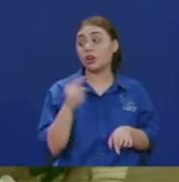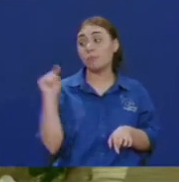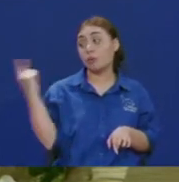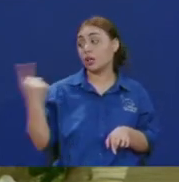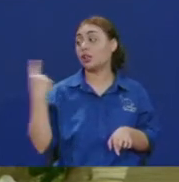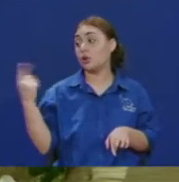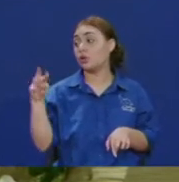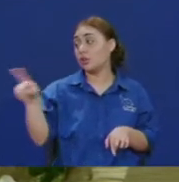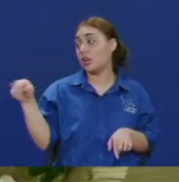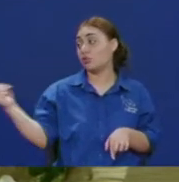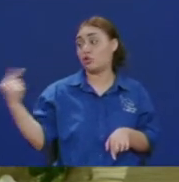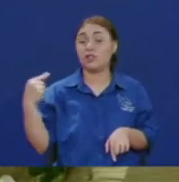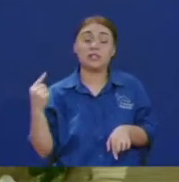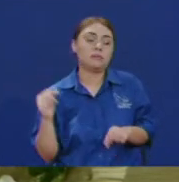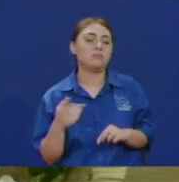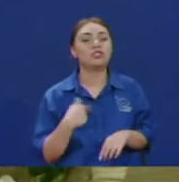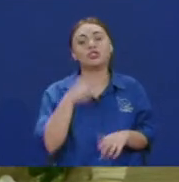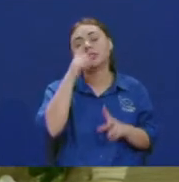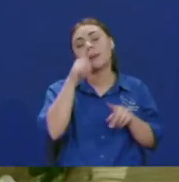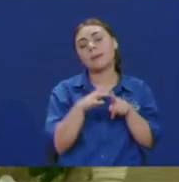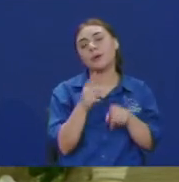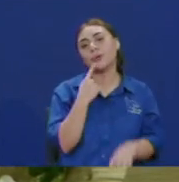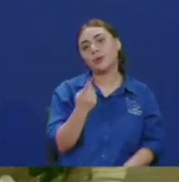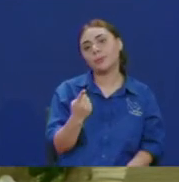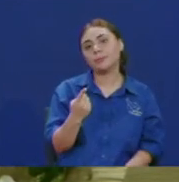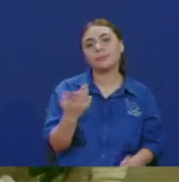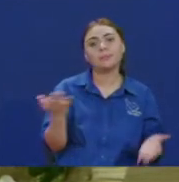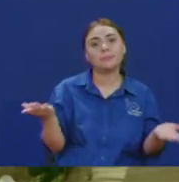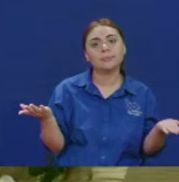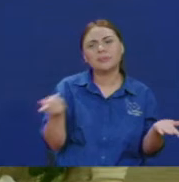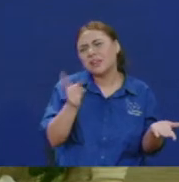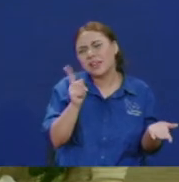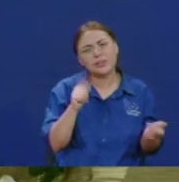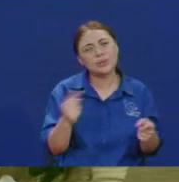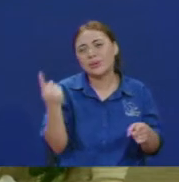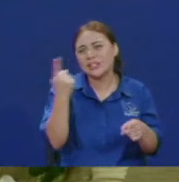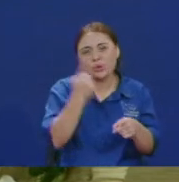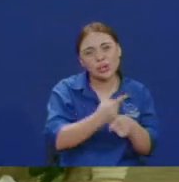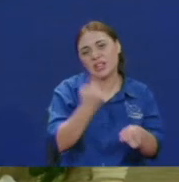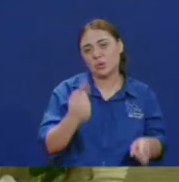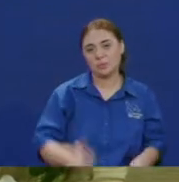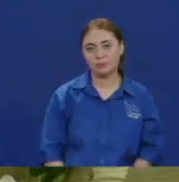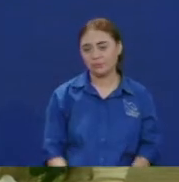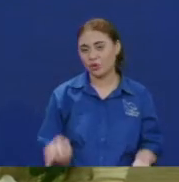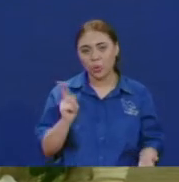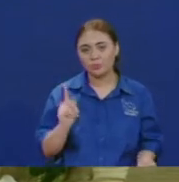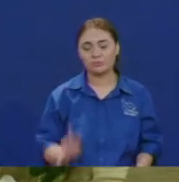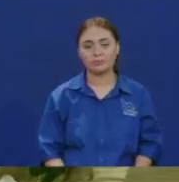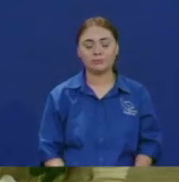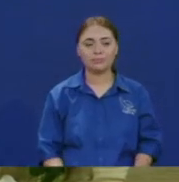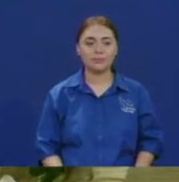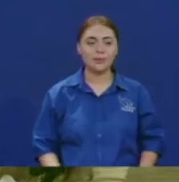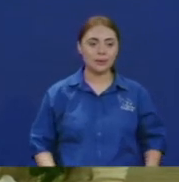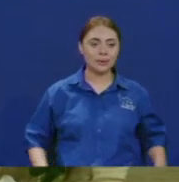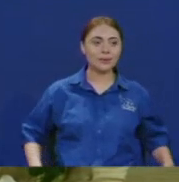decir vos. Entonces hazme un favor para ministrar al hermano que lo miro un poco incómodo.